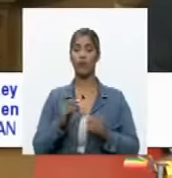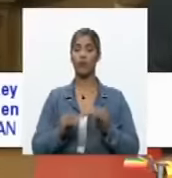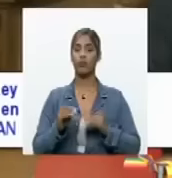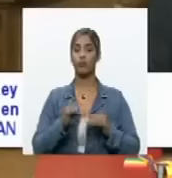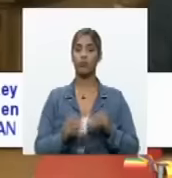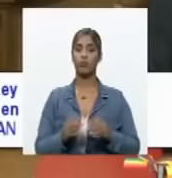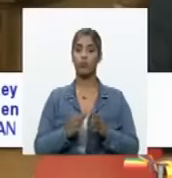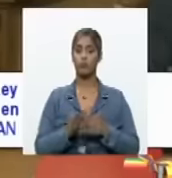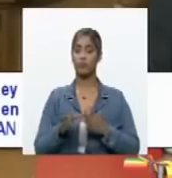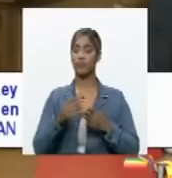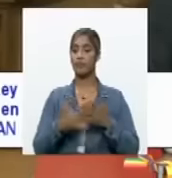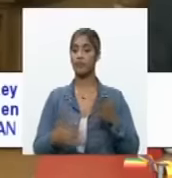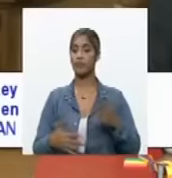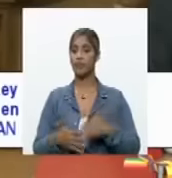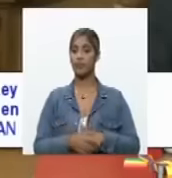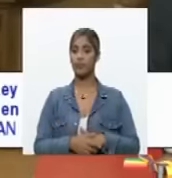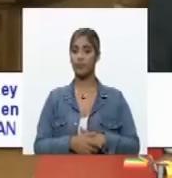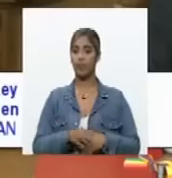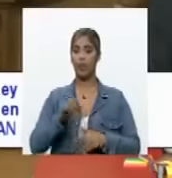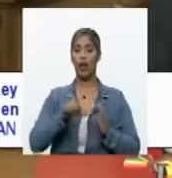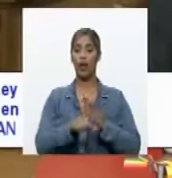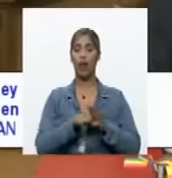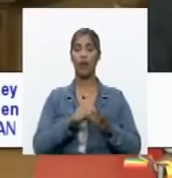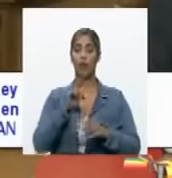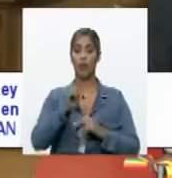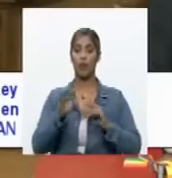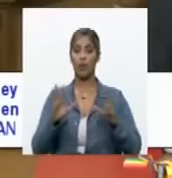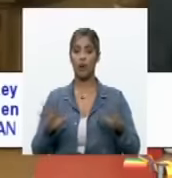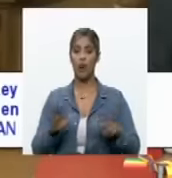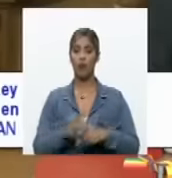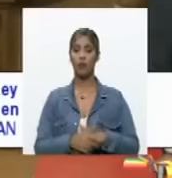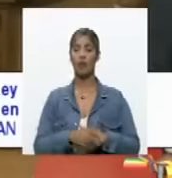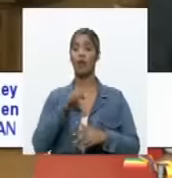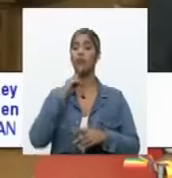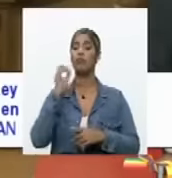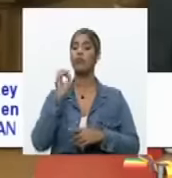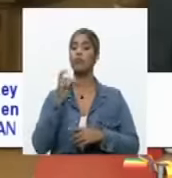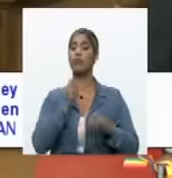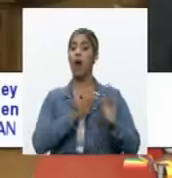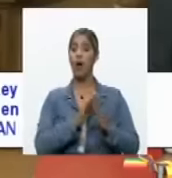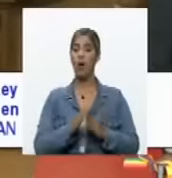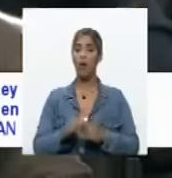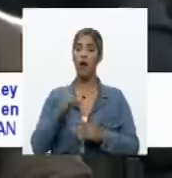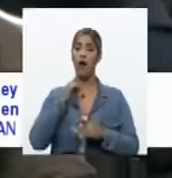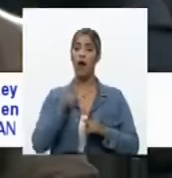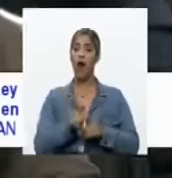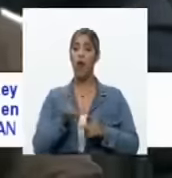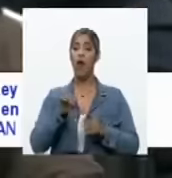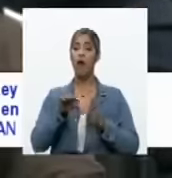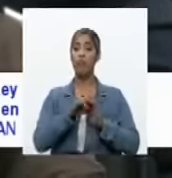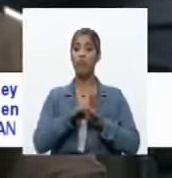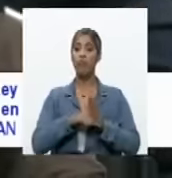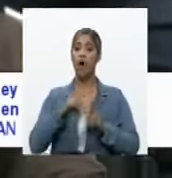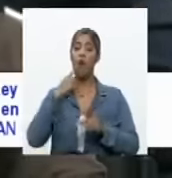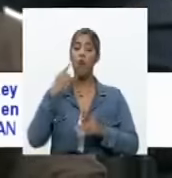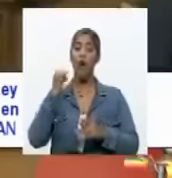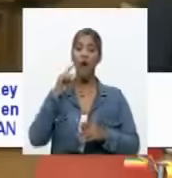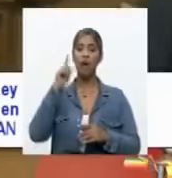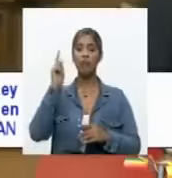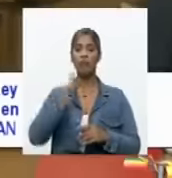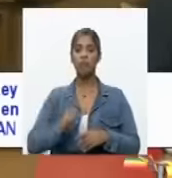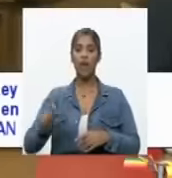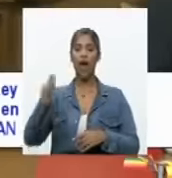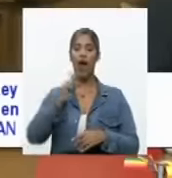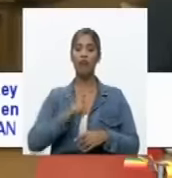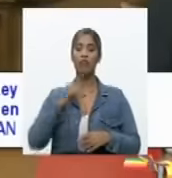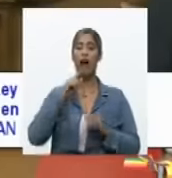redactado en los siguientes términos. Artículo 28. El Parlamento Comunal sesionará al menos una vez al mes y